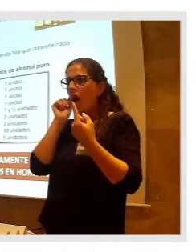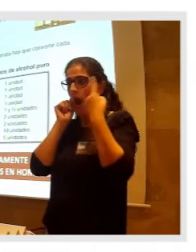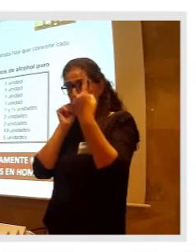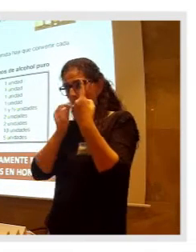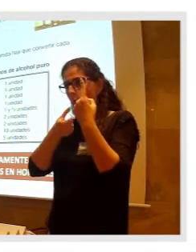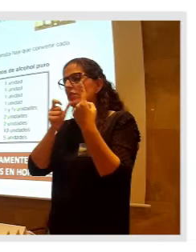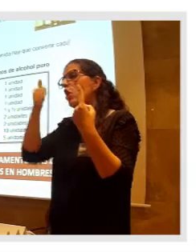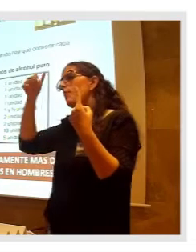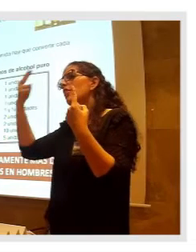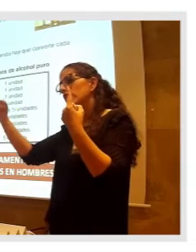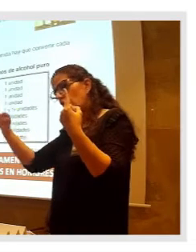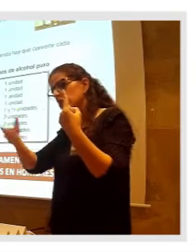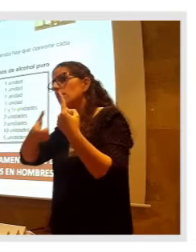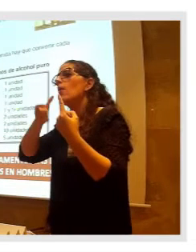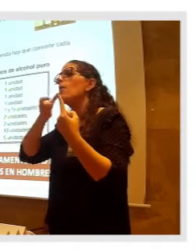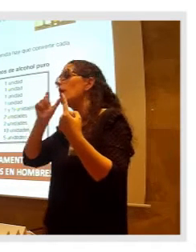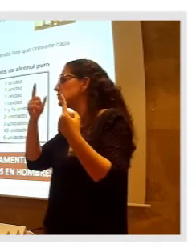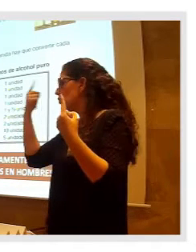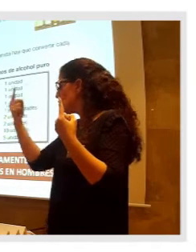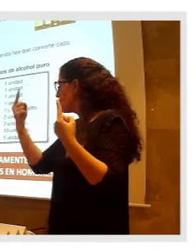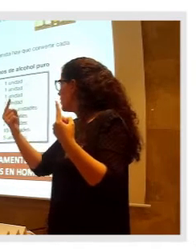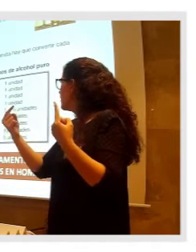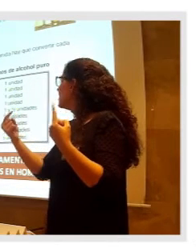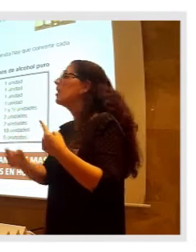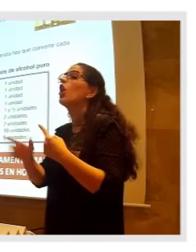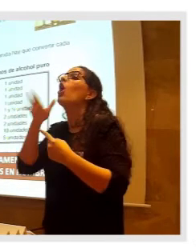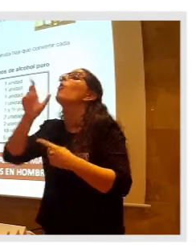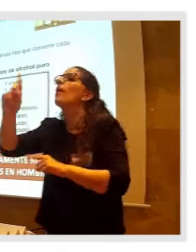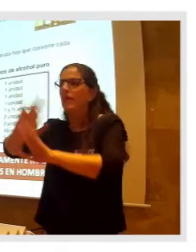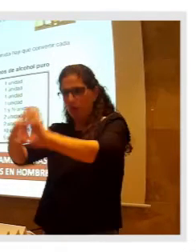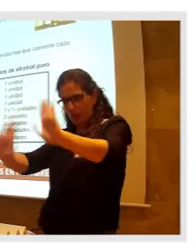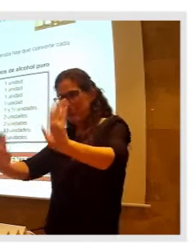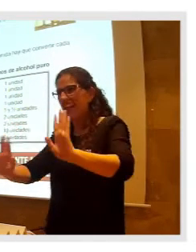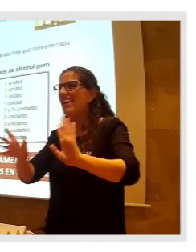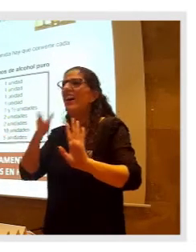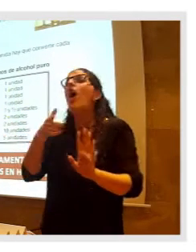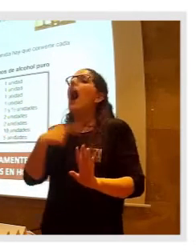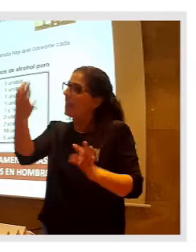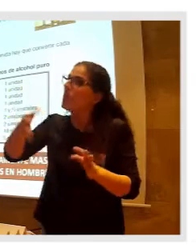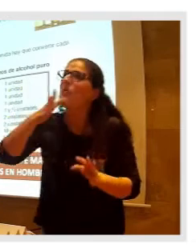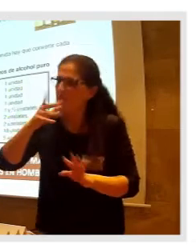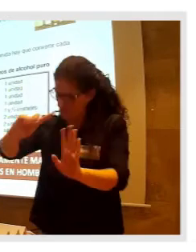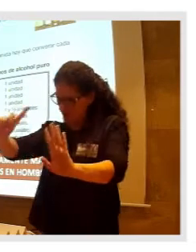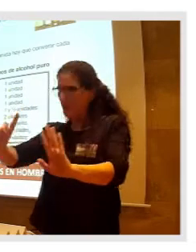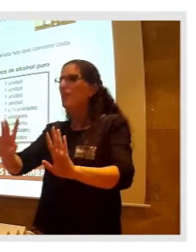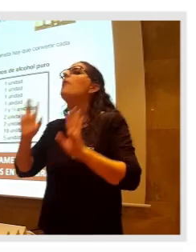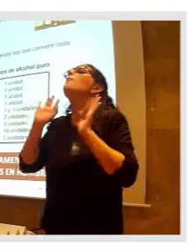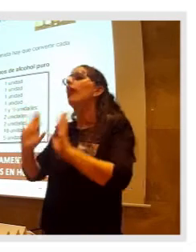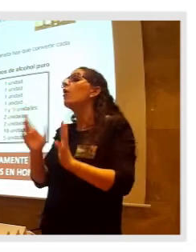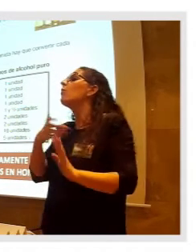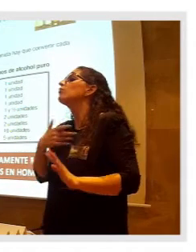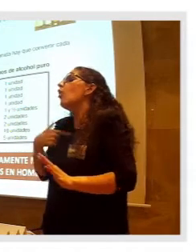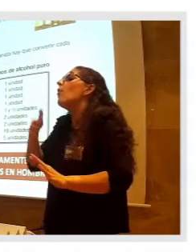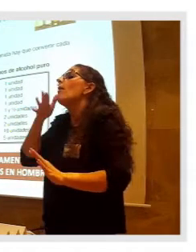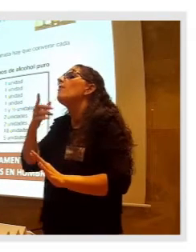hombre, pueden permitirse. No lo vamos a aconsejar, el que no beba, por supuesto que no beba, pero sí que podría ser un consumo limitado en ese tiempo